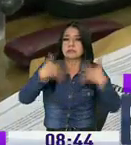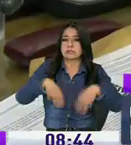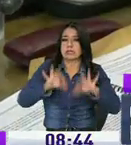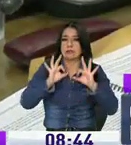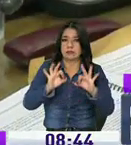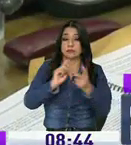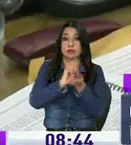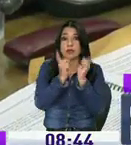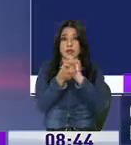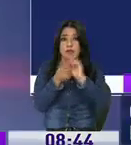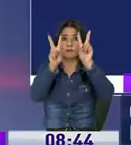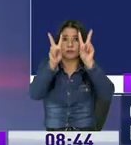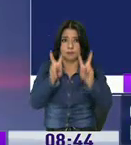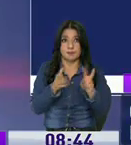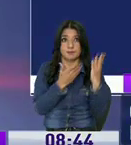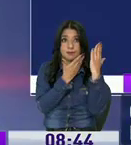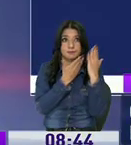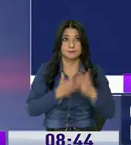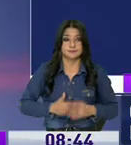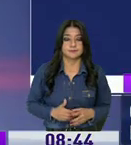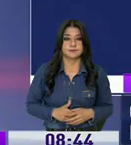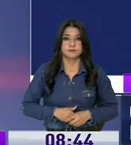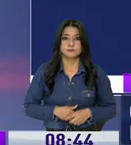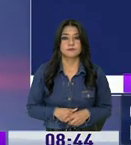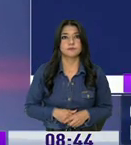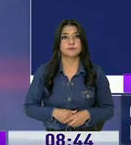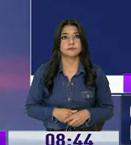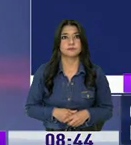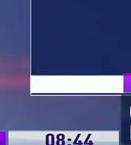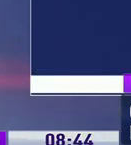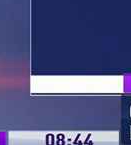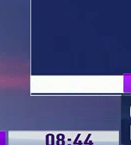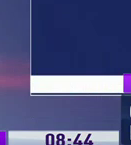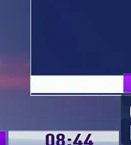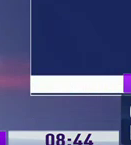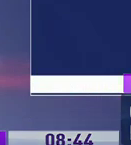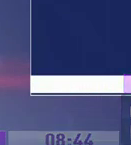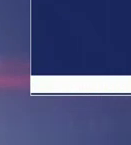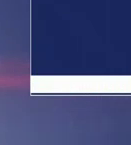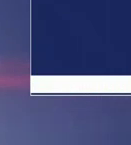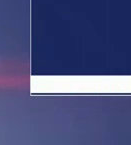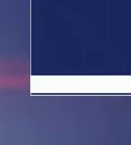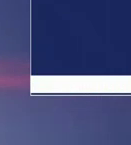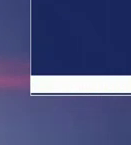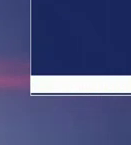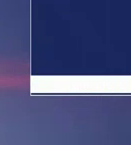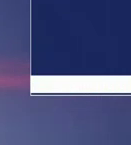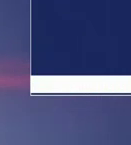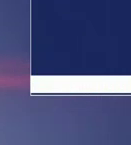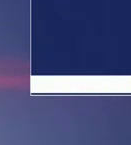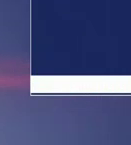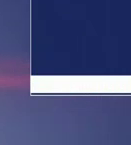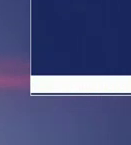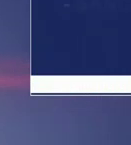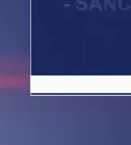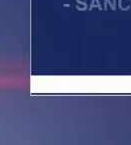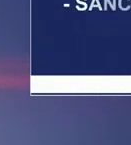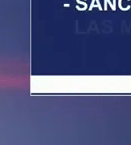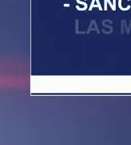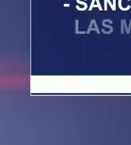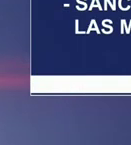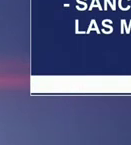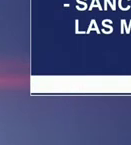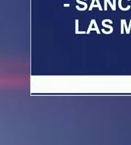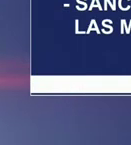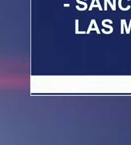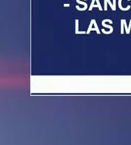cambios planteados destacan la reforma en el método de asignación de escaños, las políticas de paridad de género, el control del gasto electoral y sanciones a la